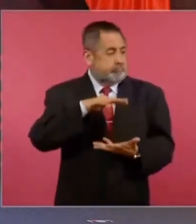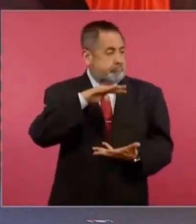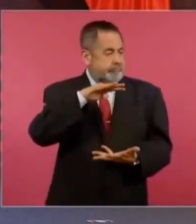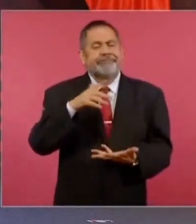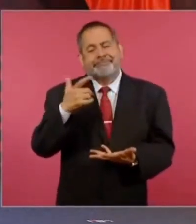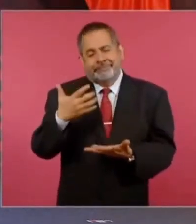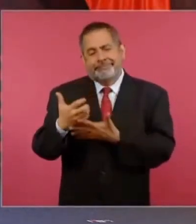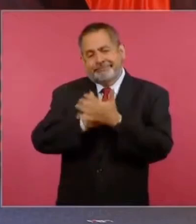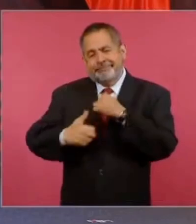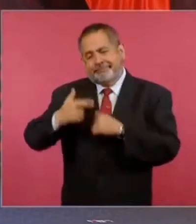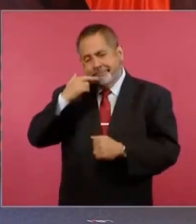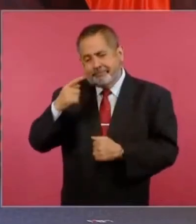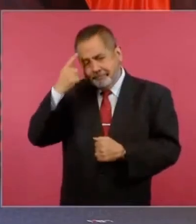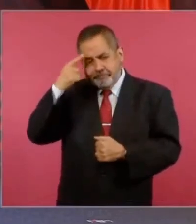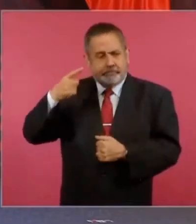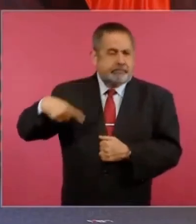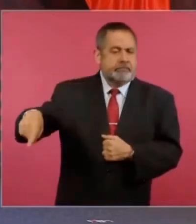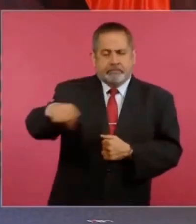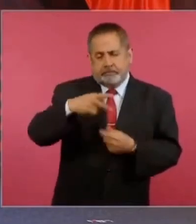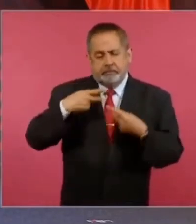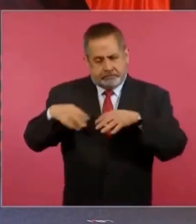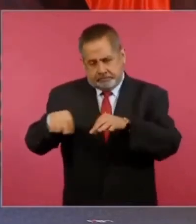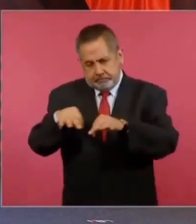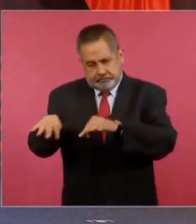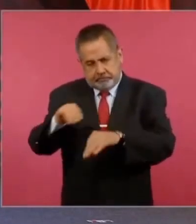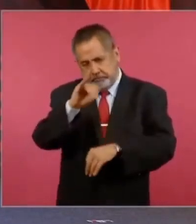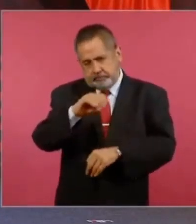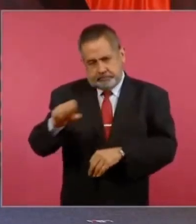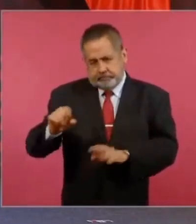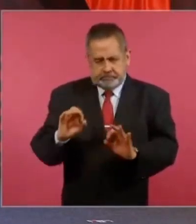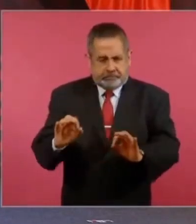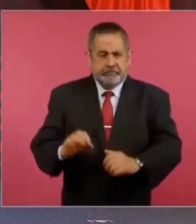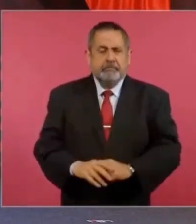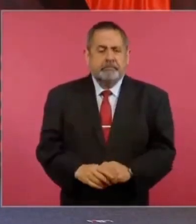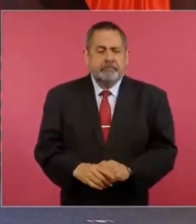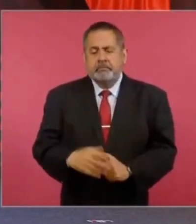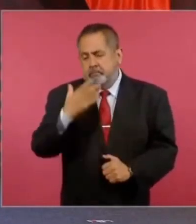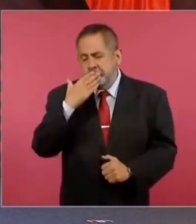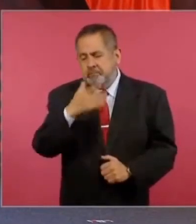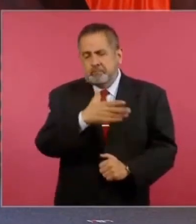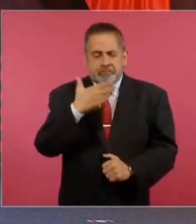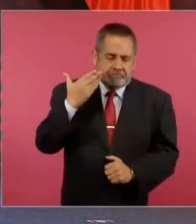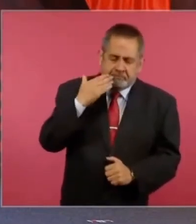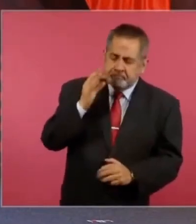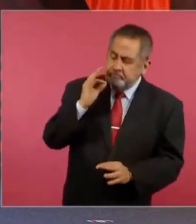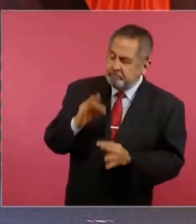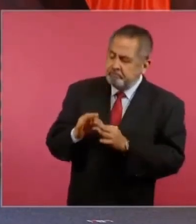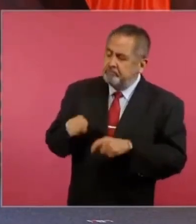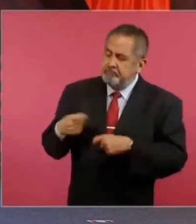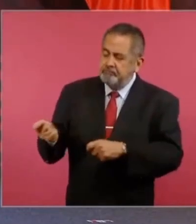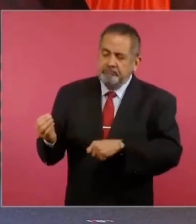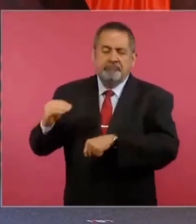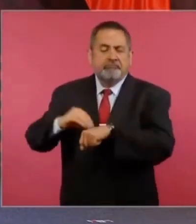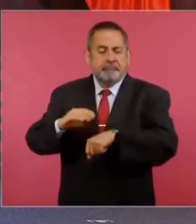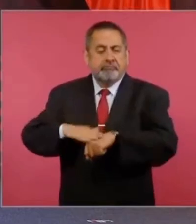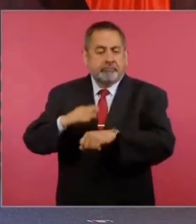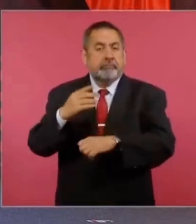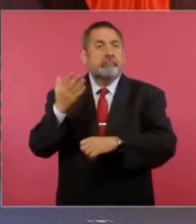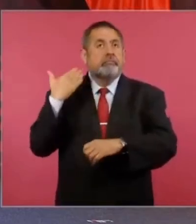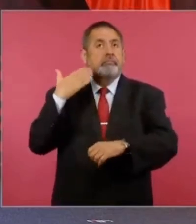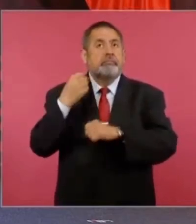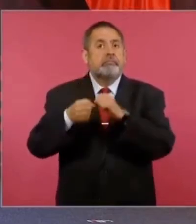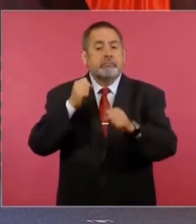para la pensión de sus trabajadores. Fue un buen gesto esto en el 20